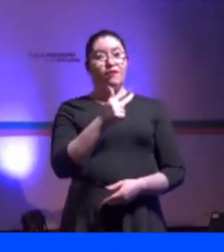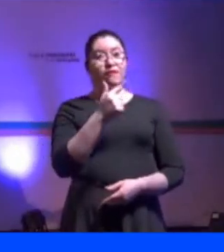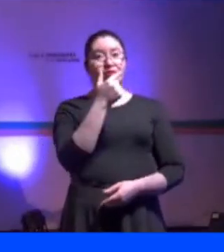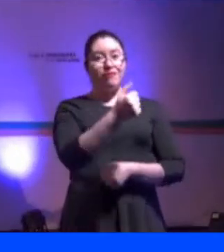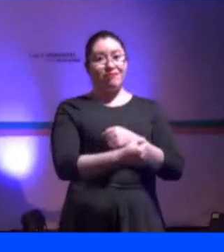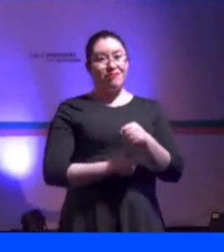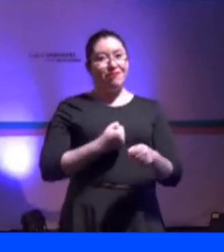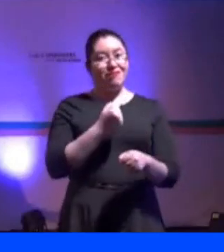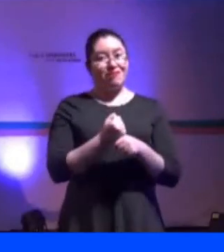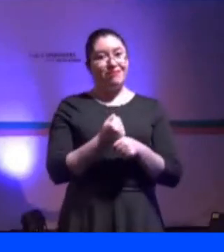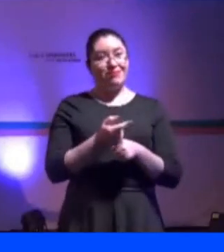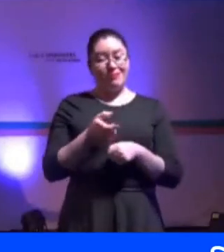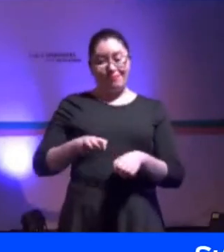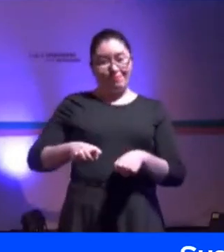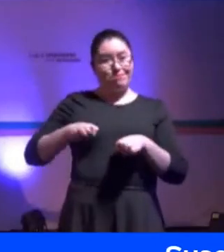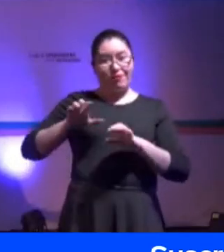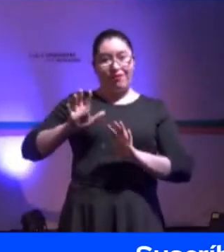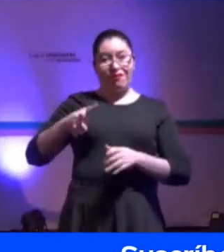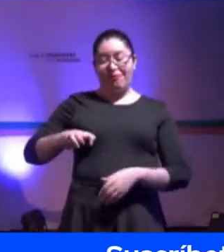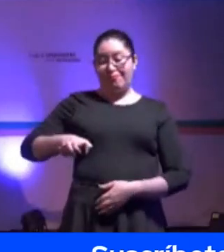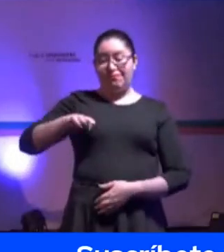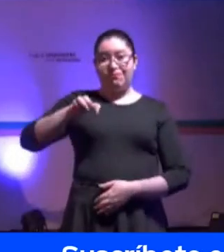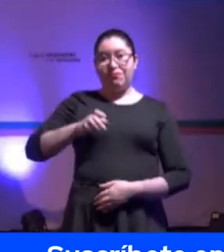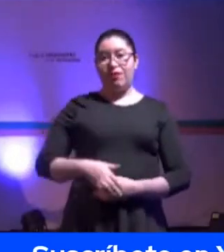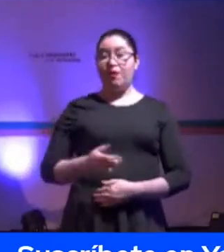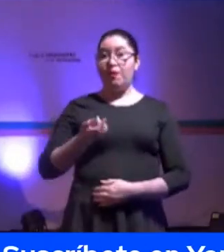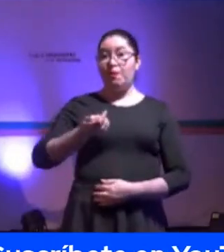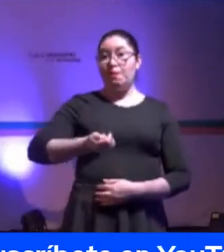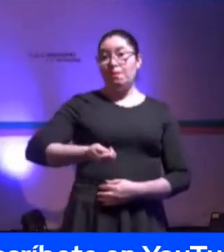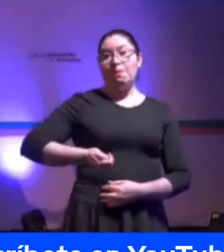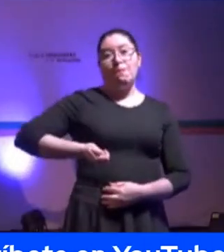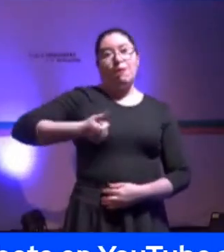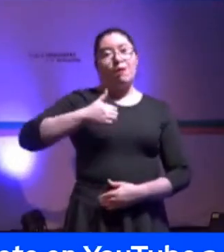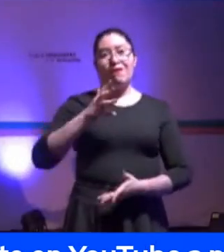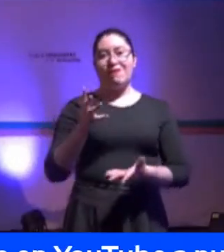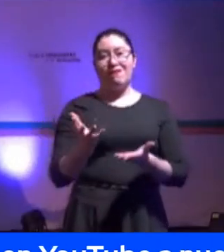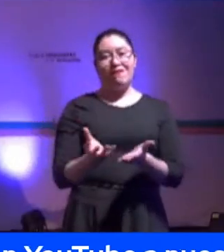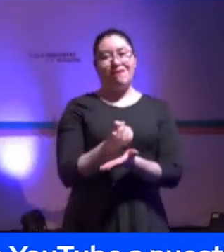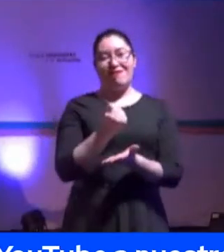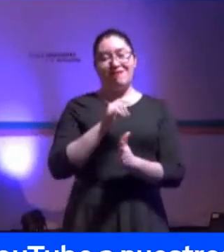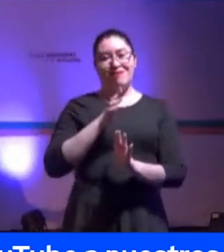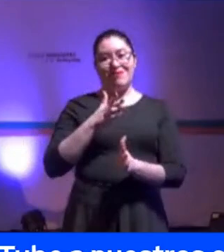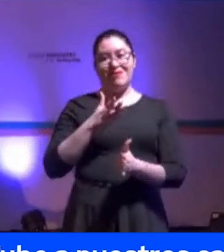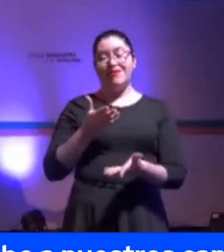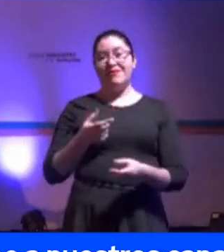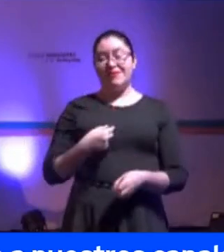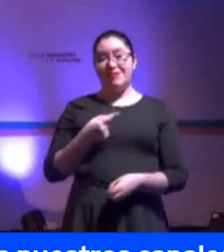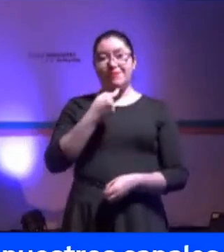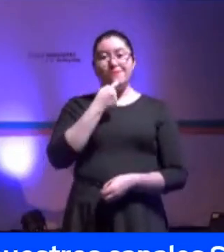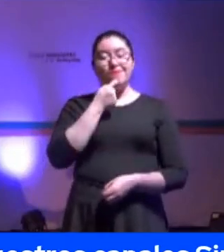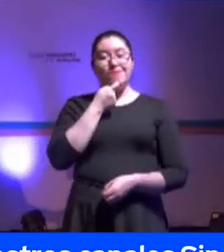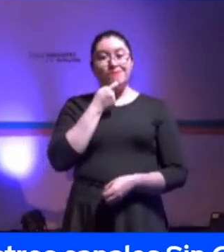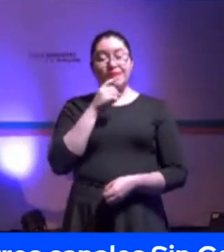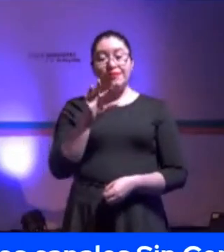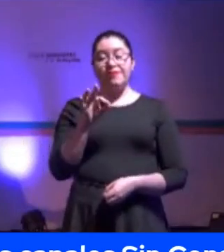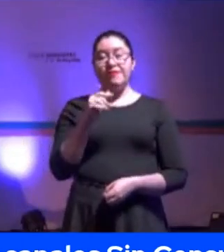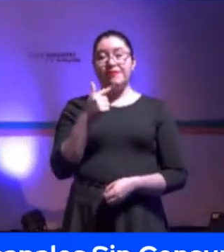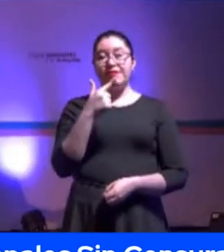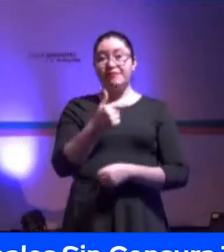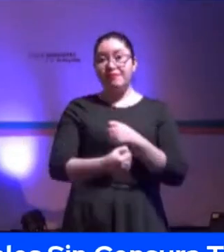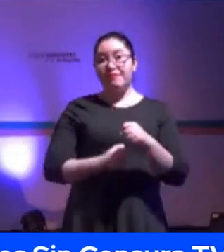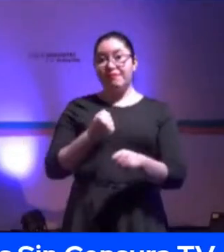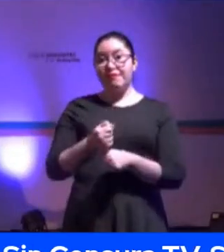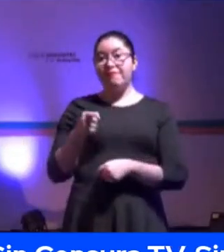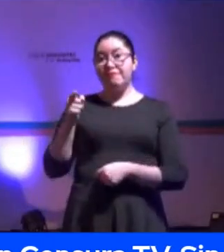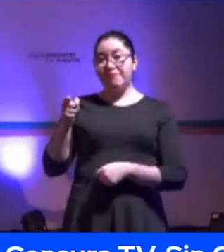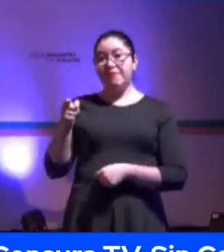edad. El primer puesto que ganó en una elección popular Andrés Manuel López Obrador fue a los 47 años de